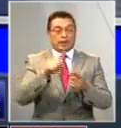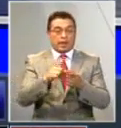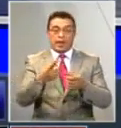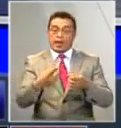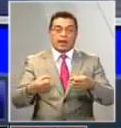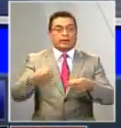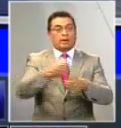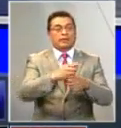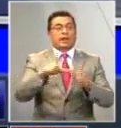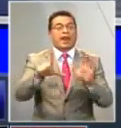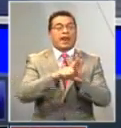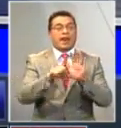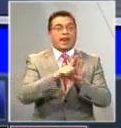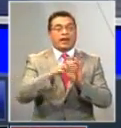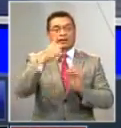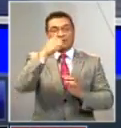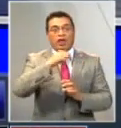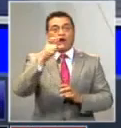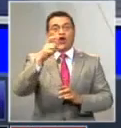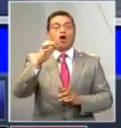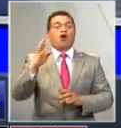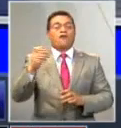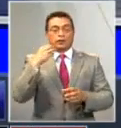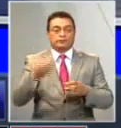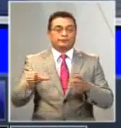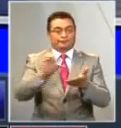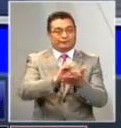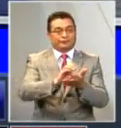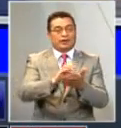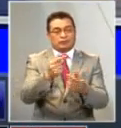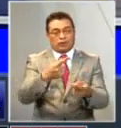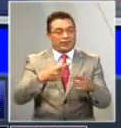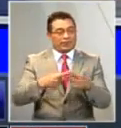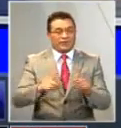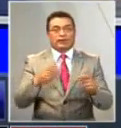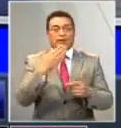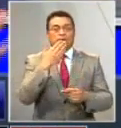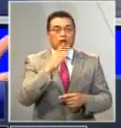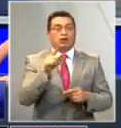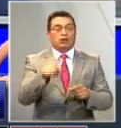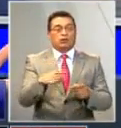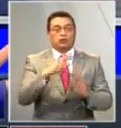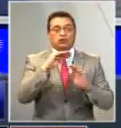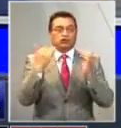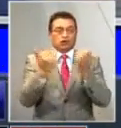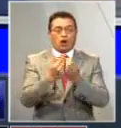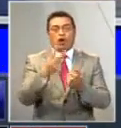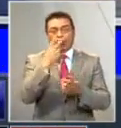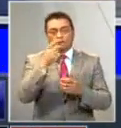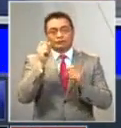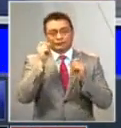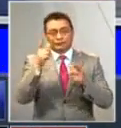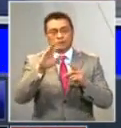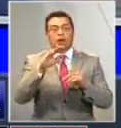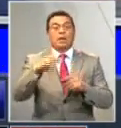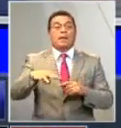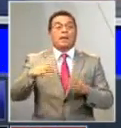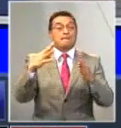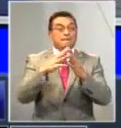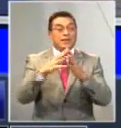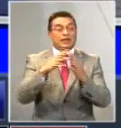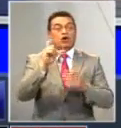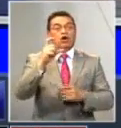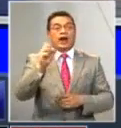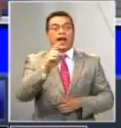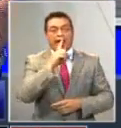reemplace a la ley reservada del cobre como financiamiento para las Fuerzas Armadas en todo lo que se ha conocido del caso llamado Milico Gate. ¿Usted